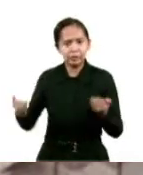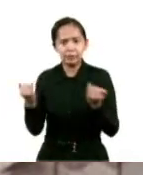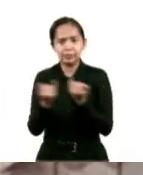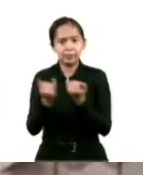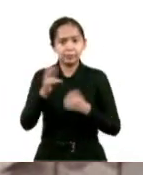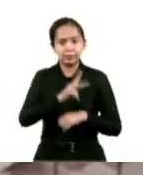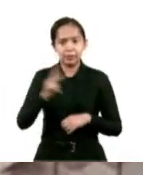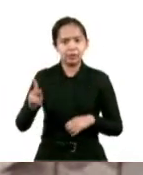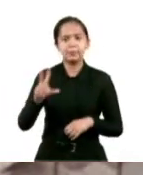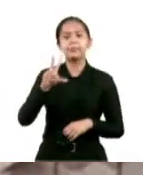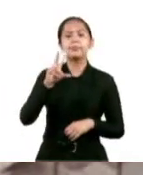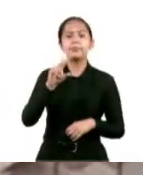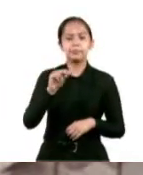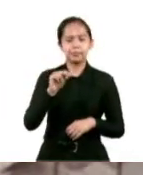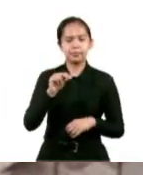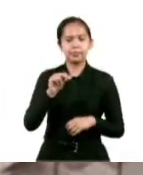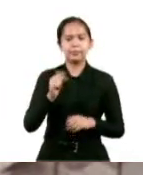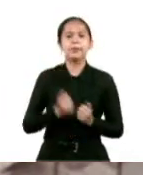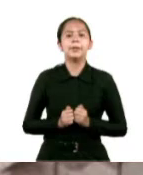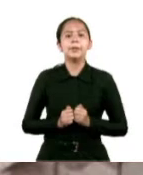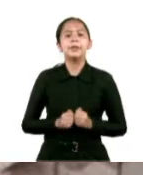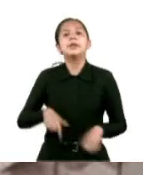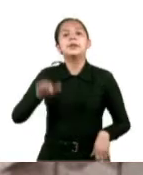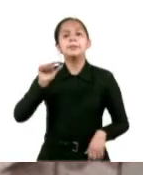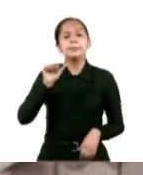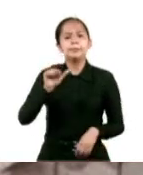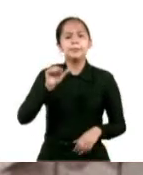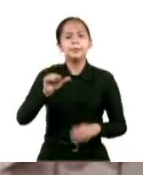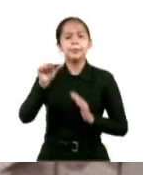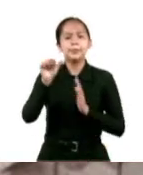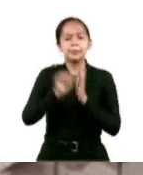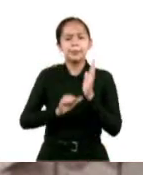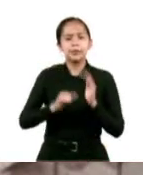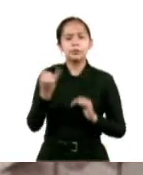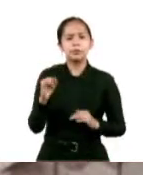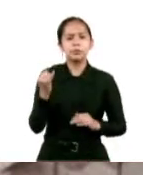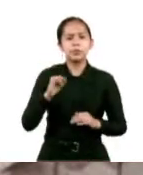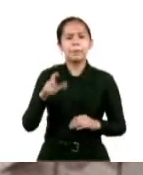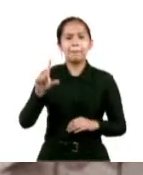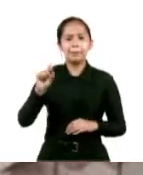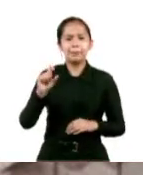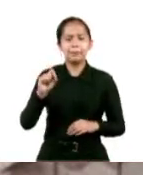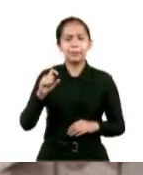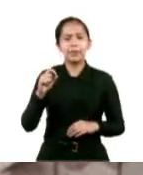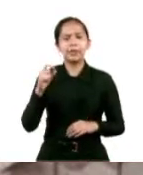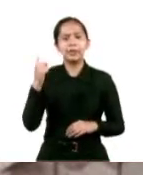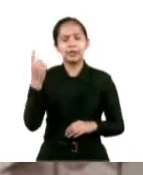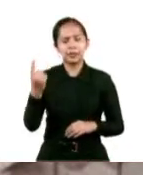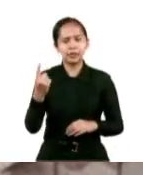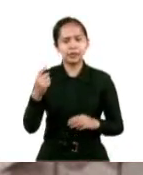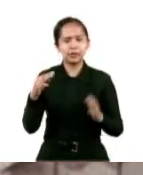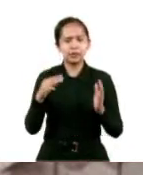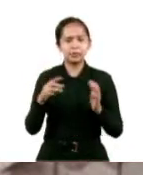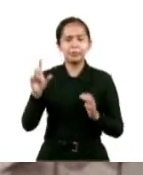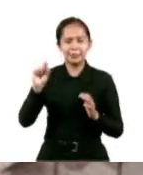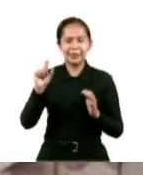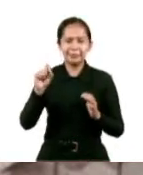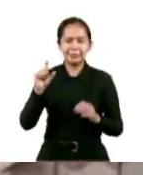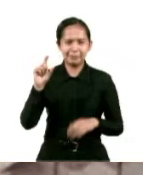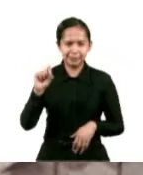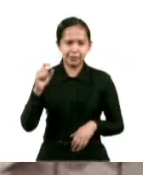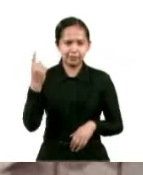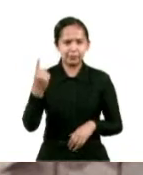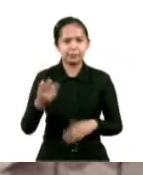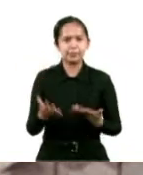futuro. El 16 de junio del 2021, la empresa entregó a la Secretaría